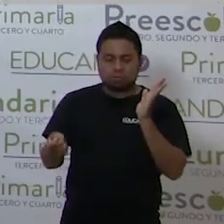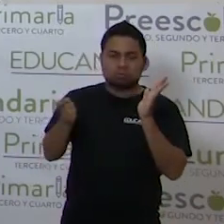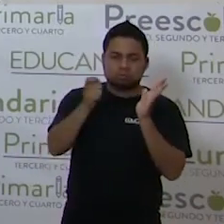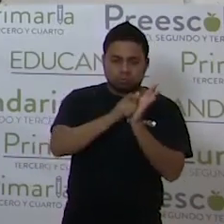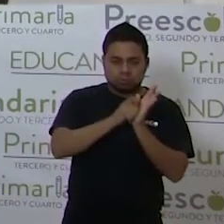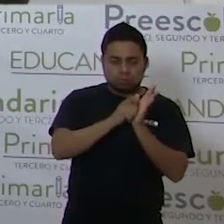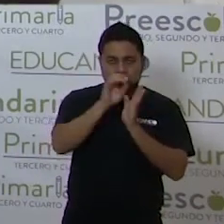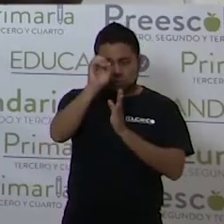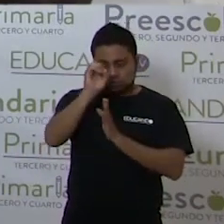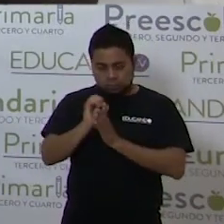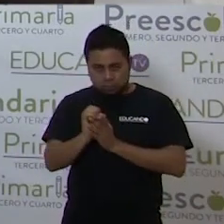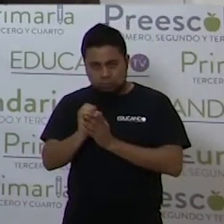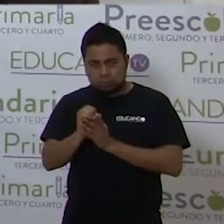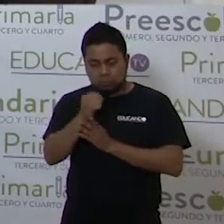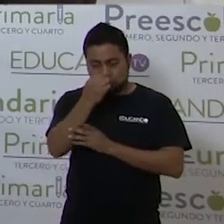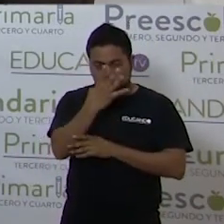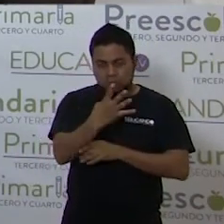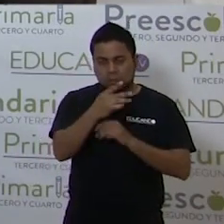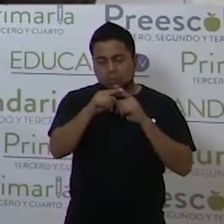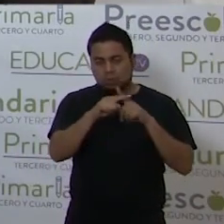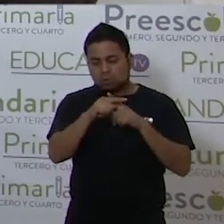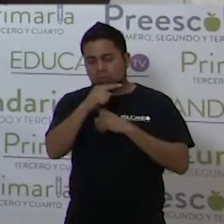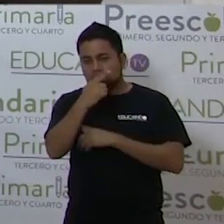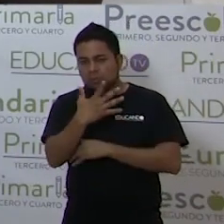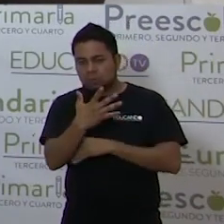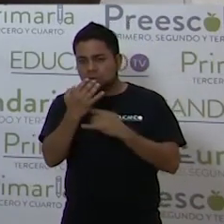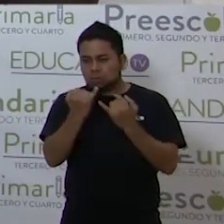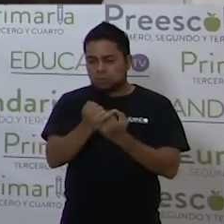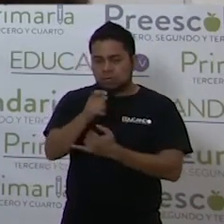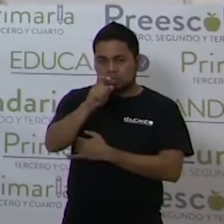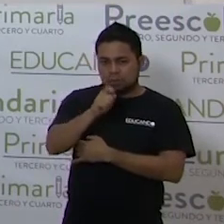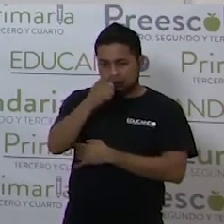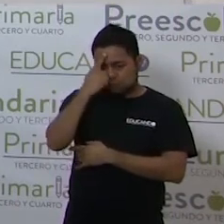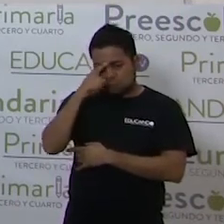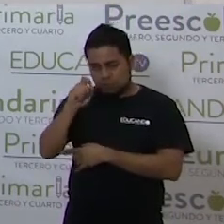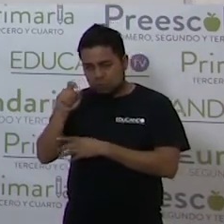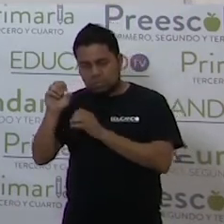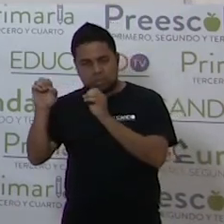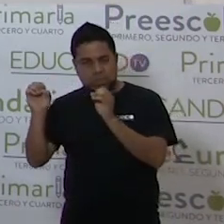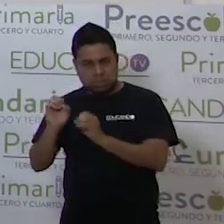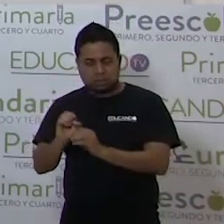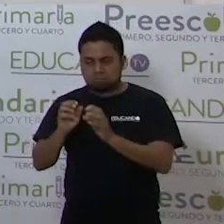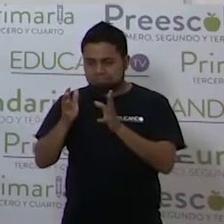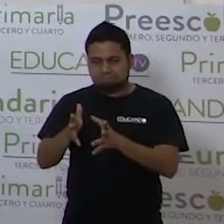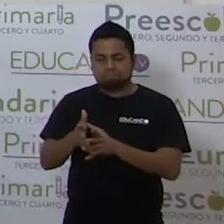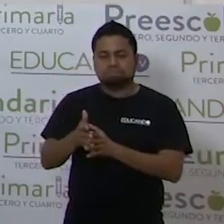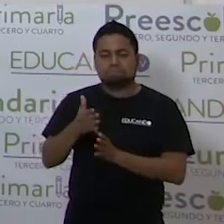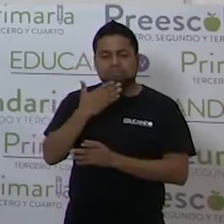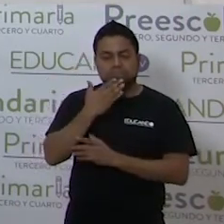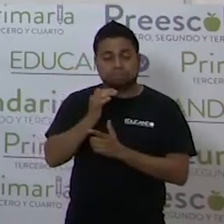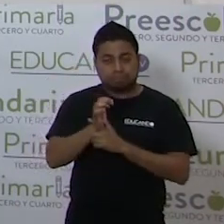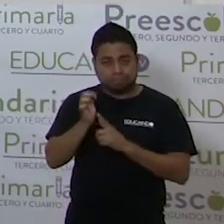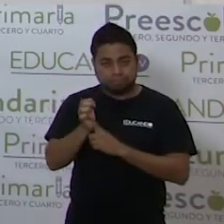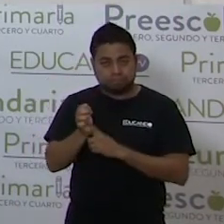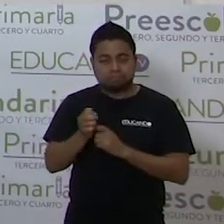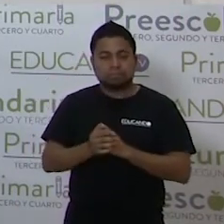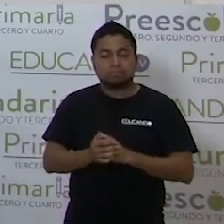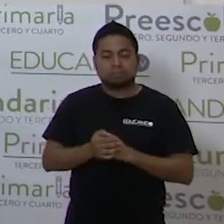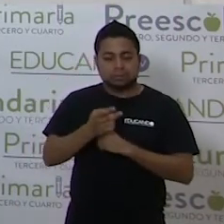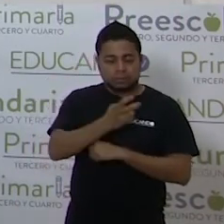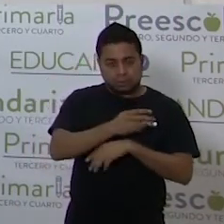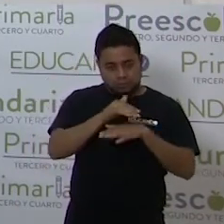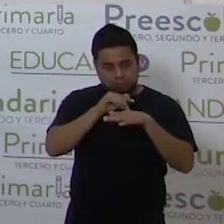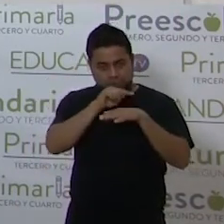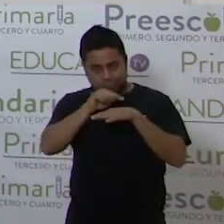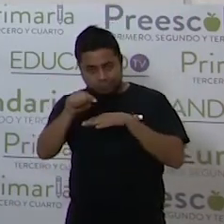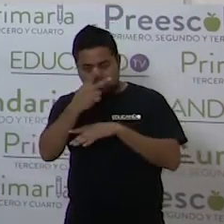bajamos el 0 4 por 5 20 para 20 0 entonces esta fracción